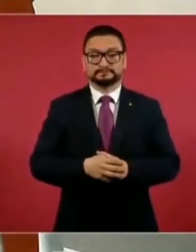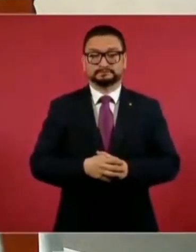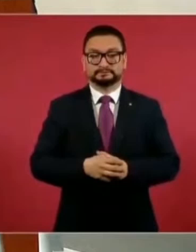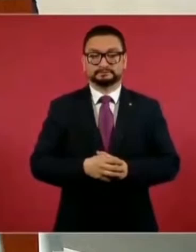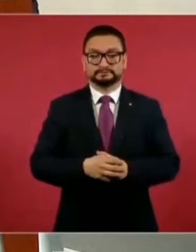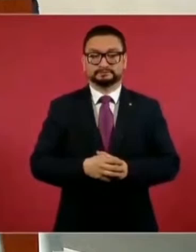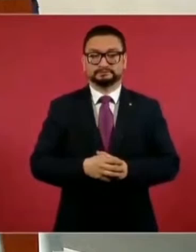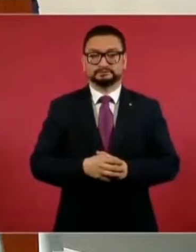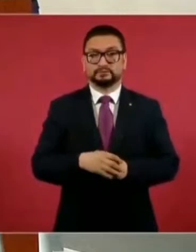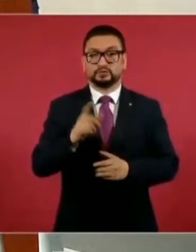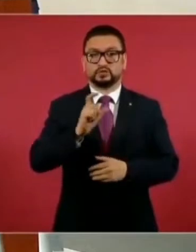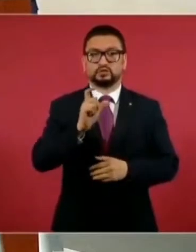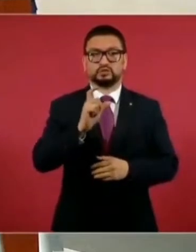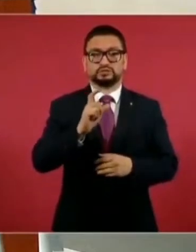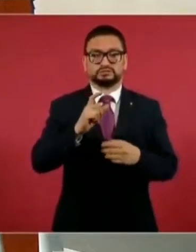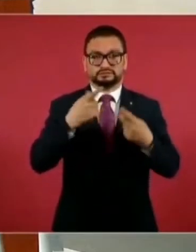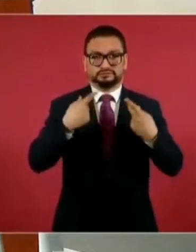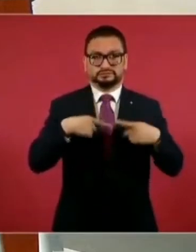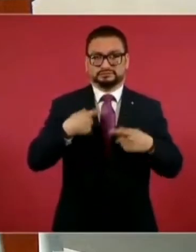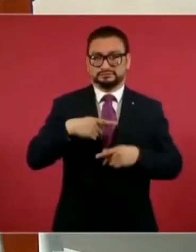El dedazo,